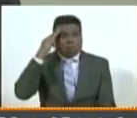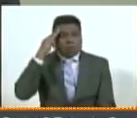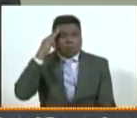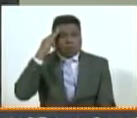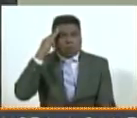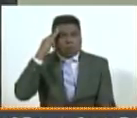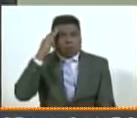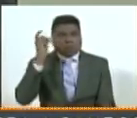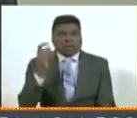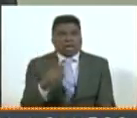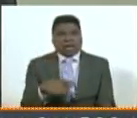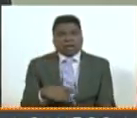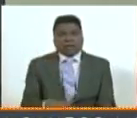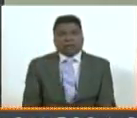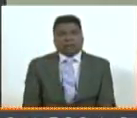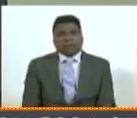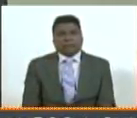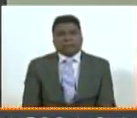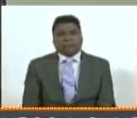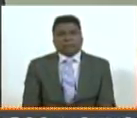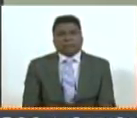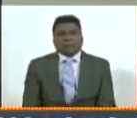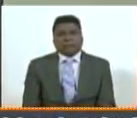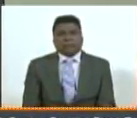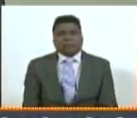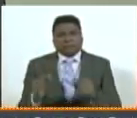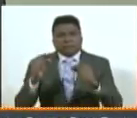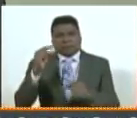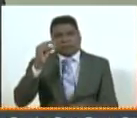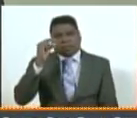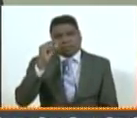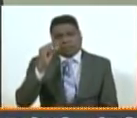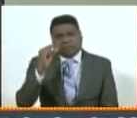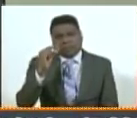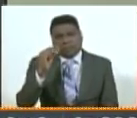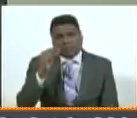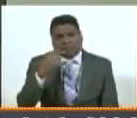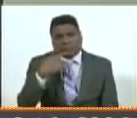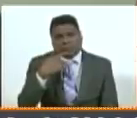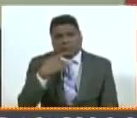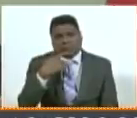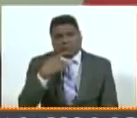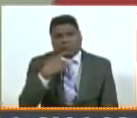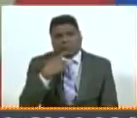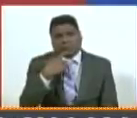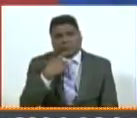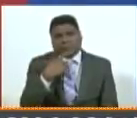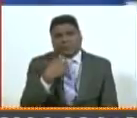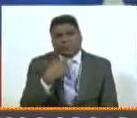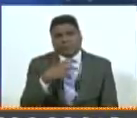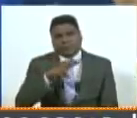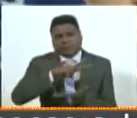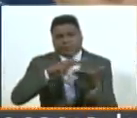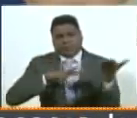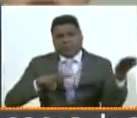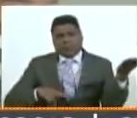a dar lectura a un documento en relación a la convocatoria de la asamblea nacional Constituyente